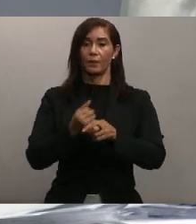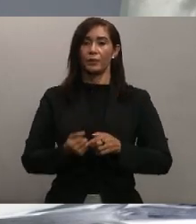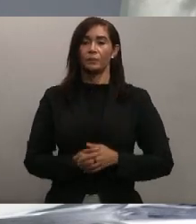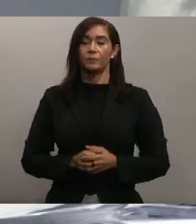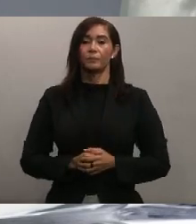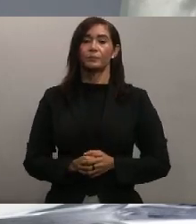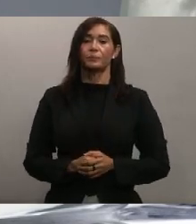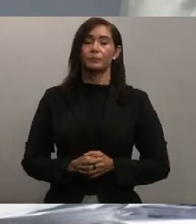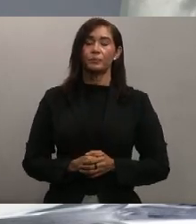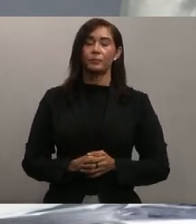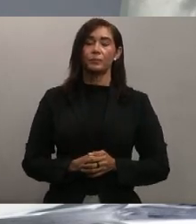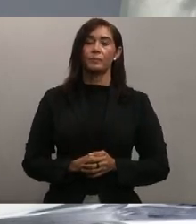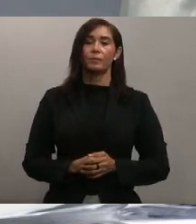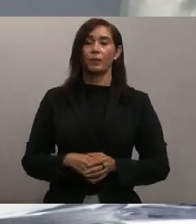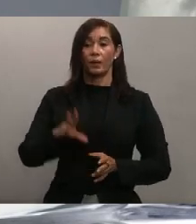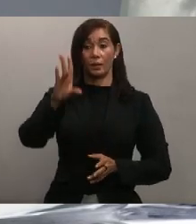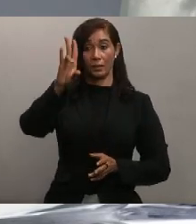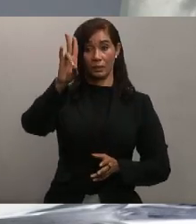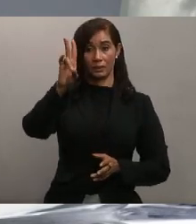El